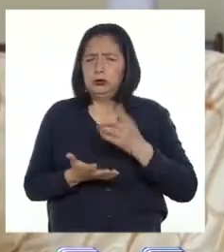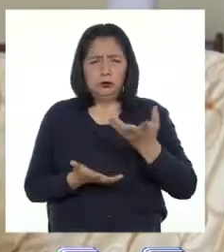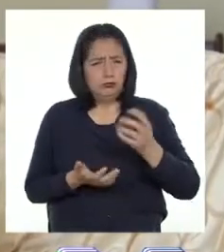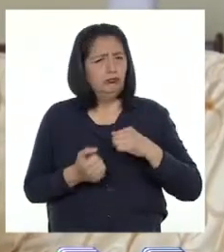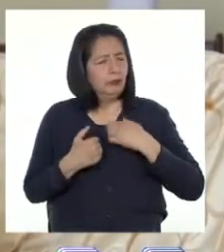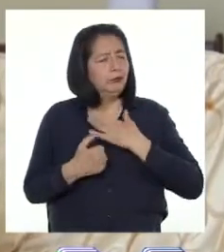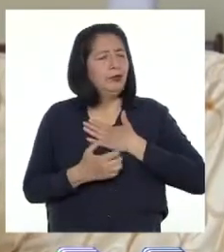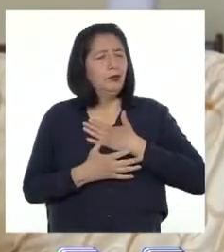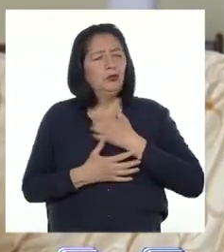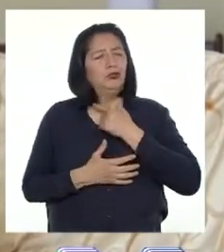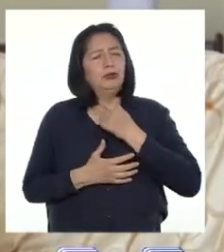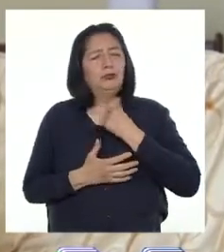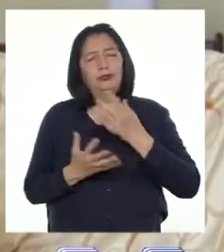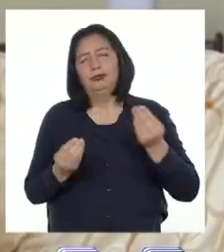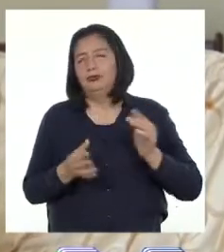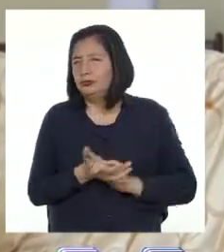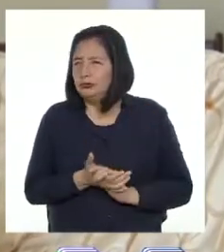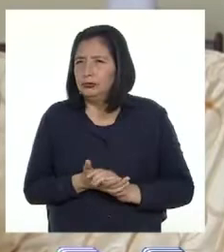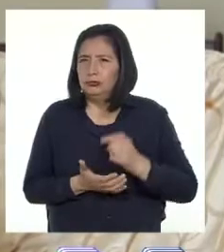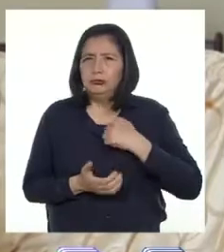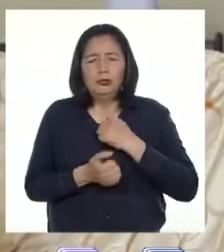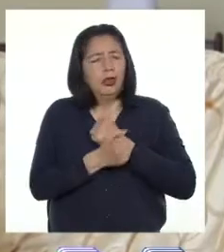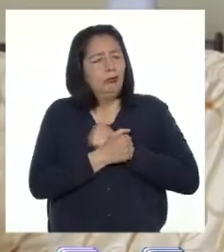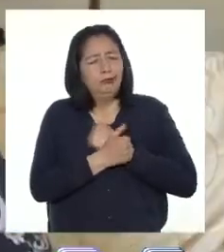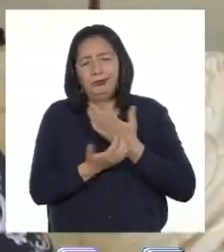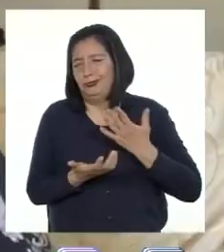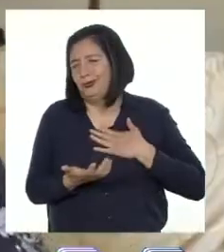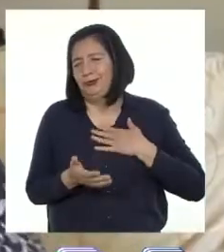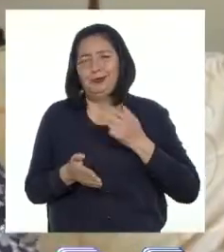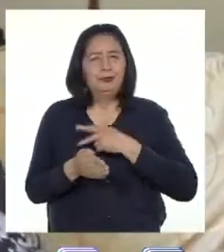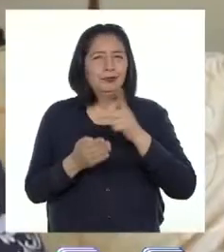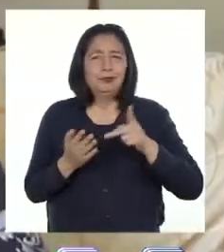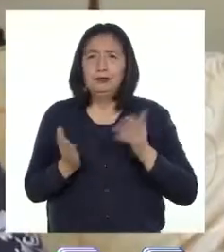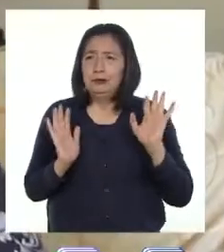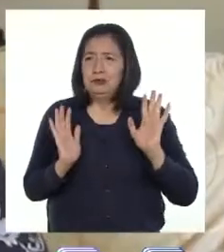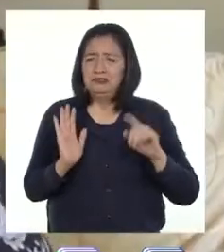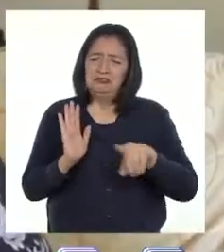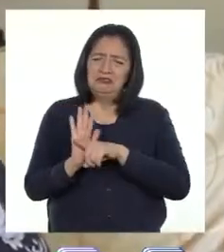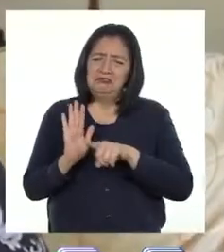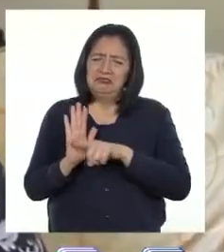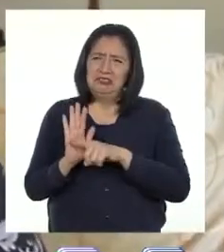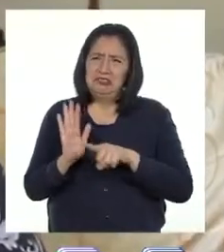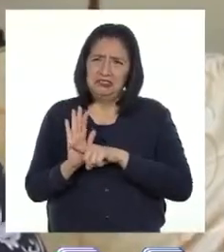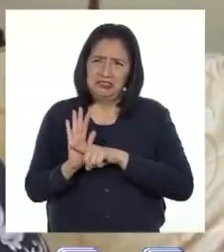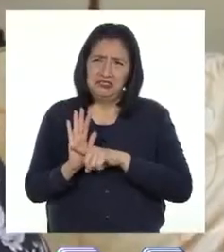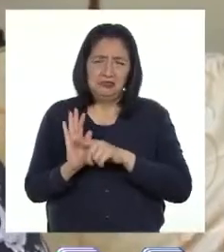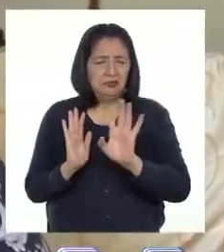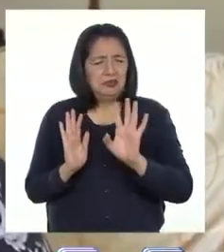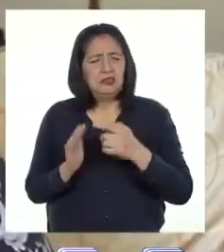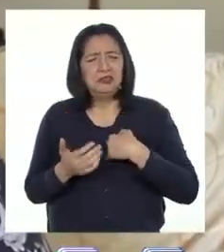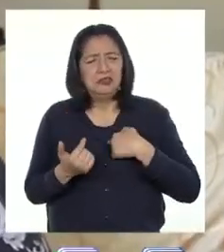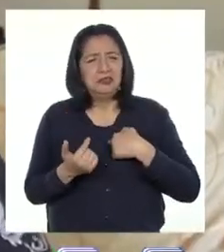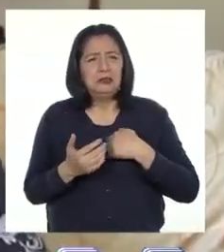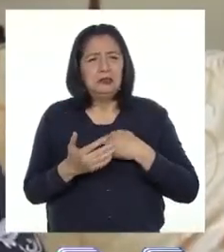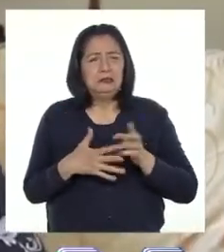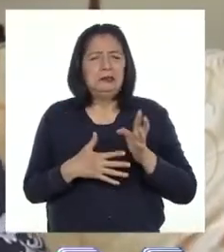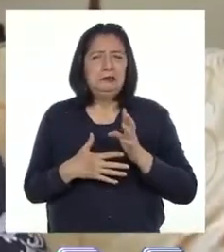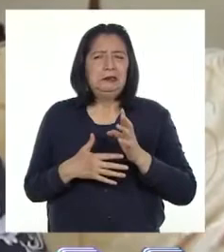carrera que me apasiona. Yo amo mi carrera. Las cosas negativas que yo